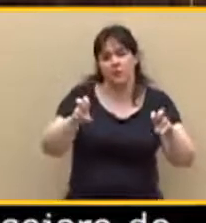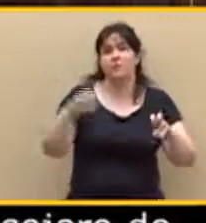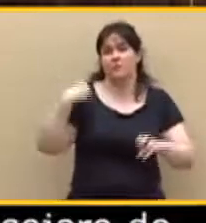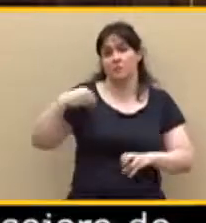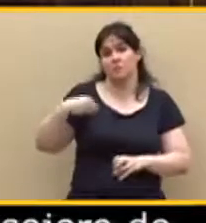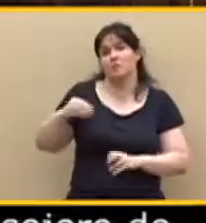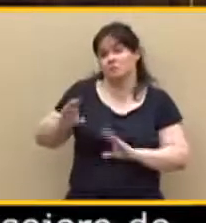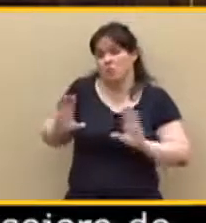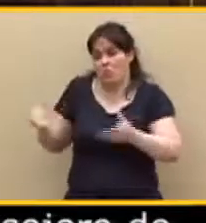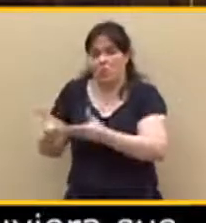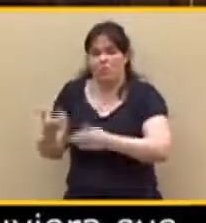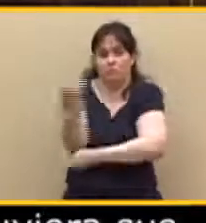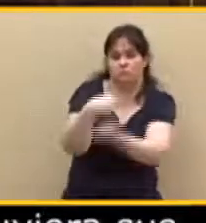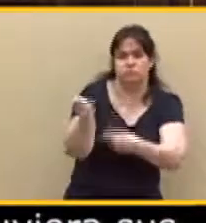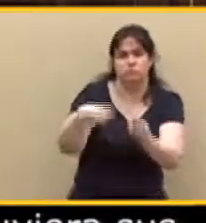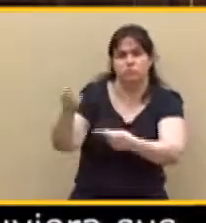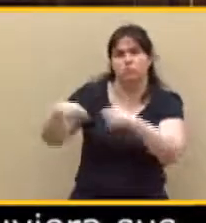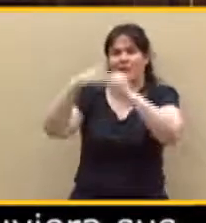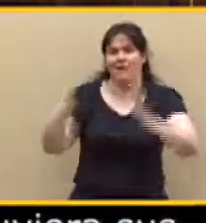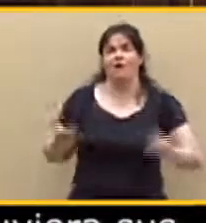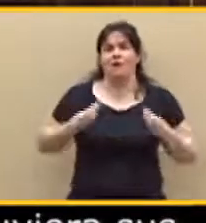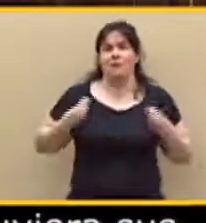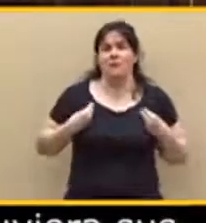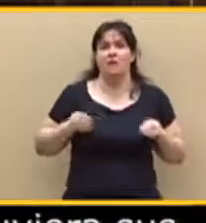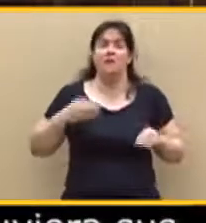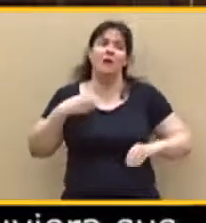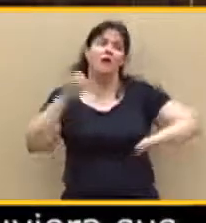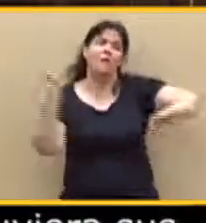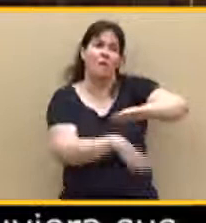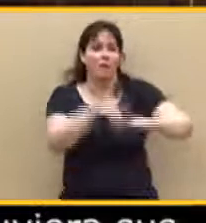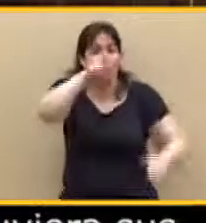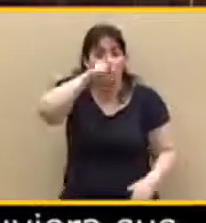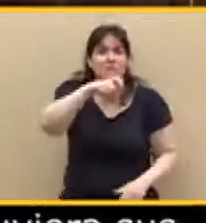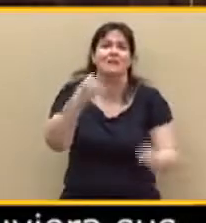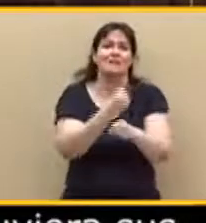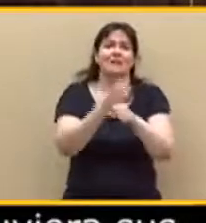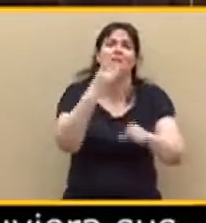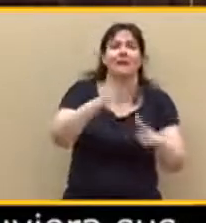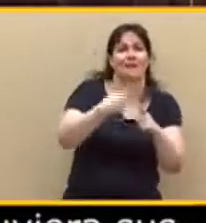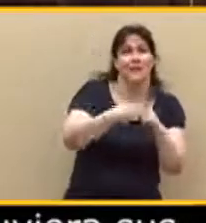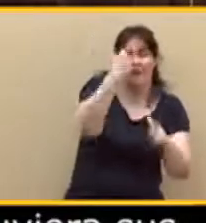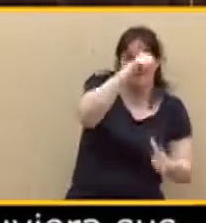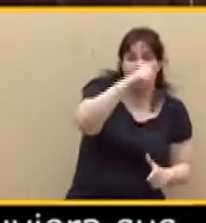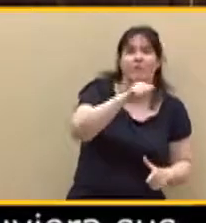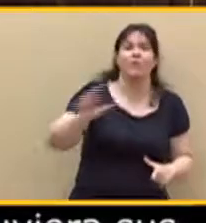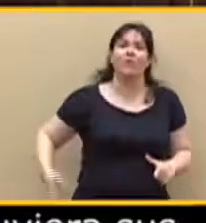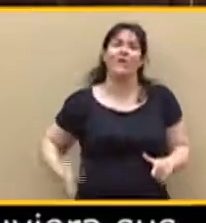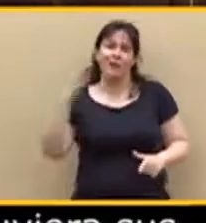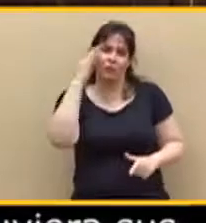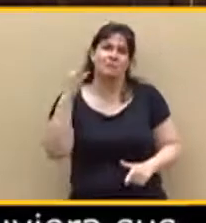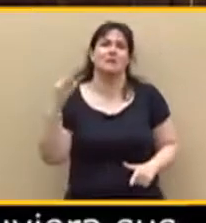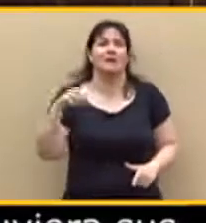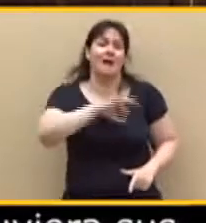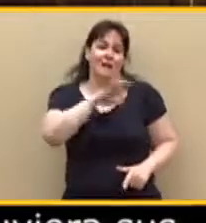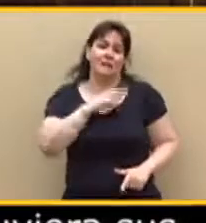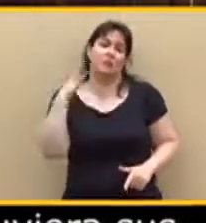que se vendieron las viviendas. Fondo buitre para el que, por cierto, trabaja el primo de la condesa de la corrupción, la señora Aguirre, y que es asesorado en sus